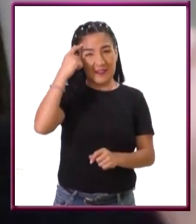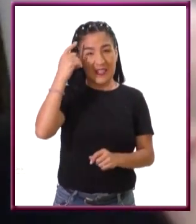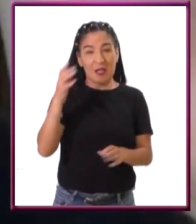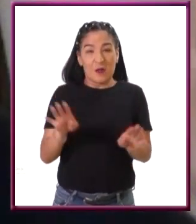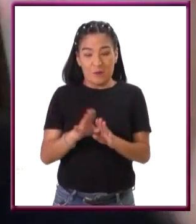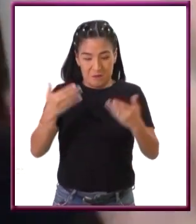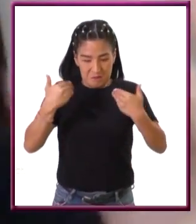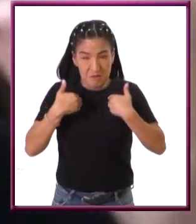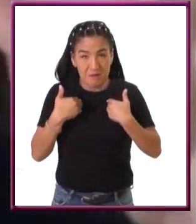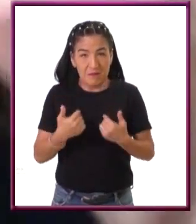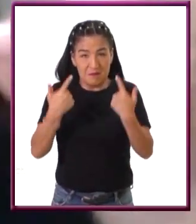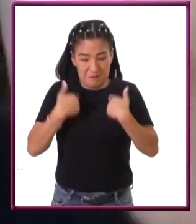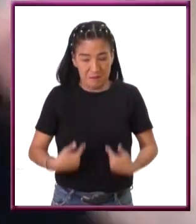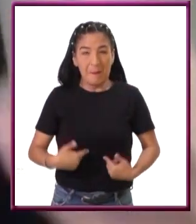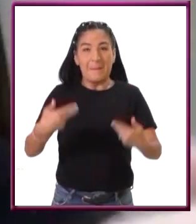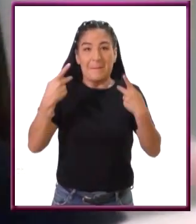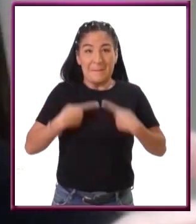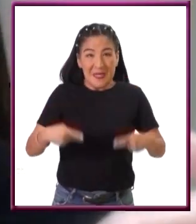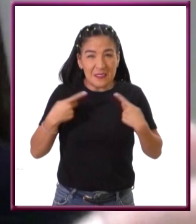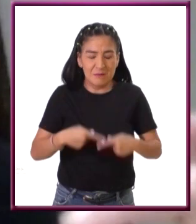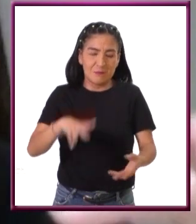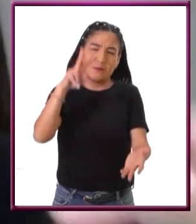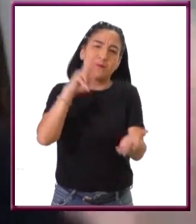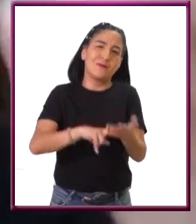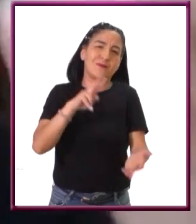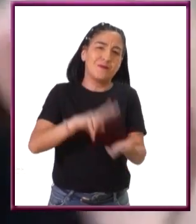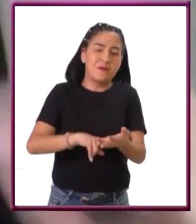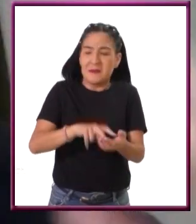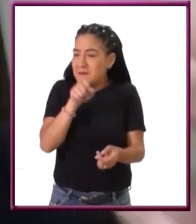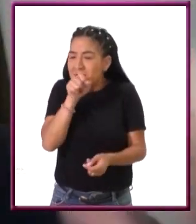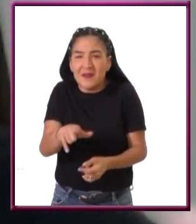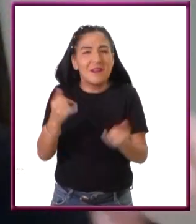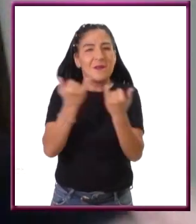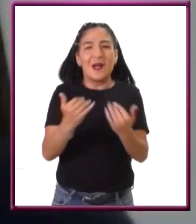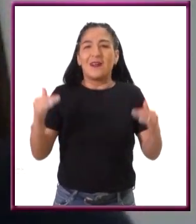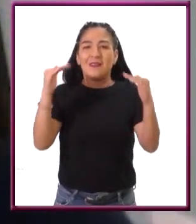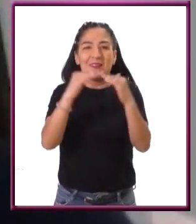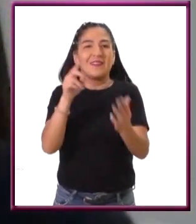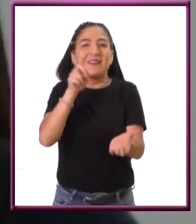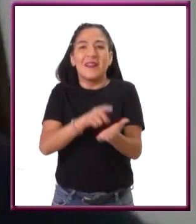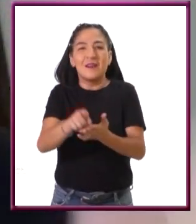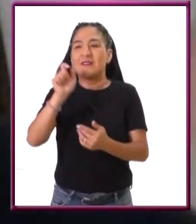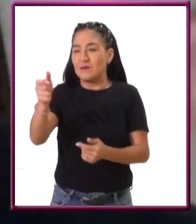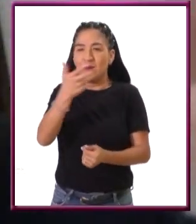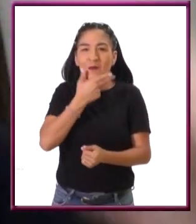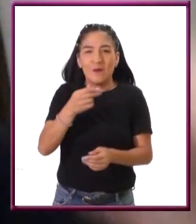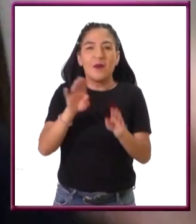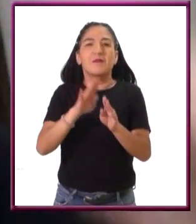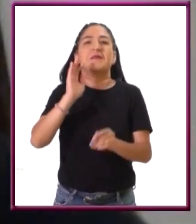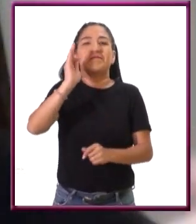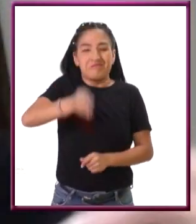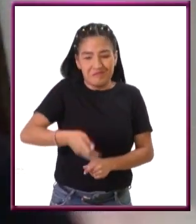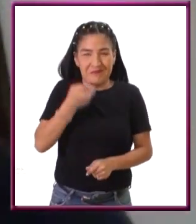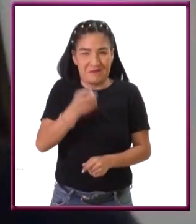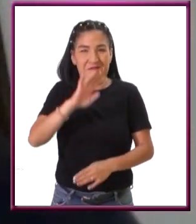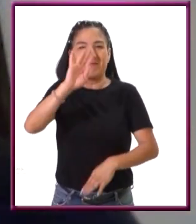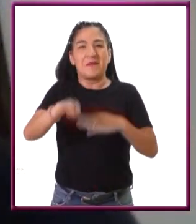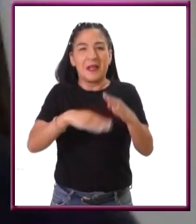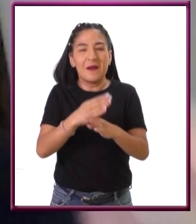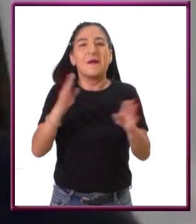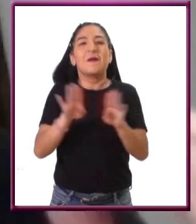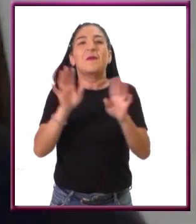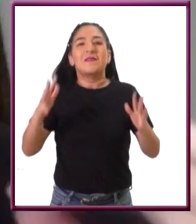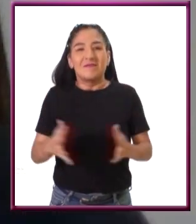que somos personas valiosas, con igual derecho que los hombres a pertenecer a este mundo,